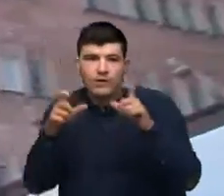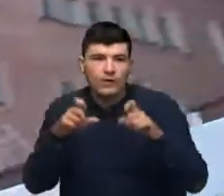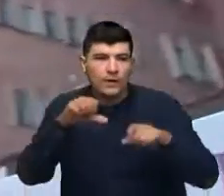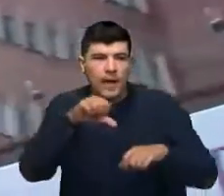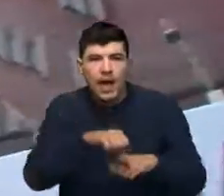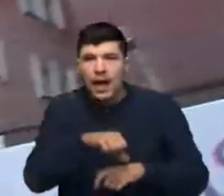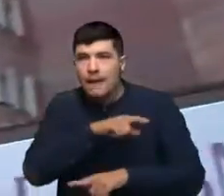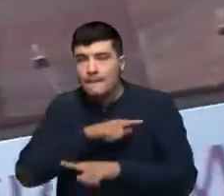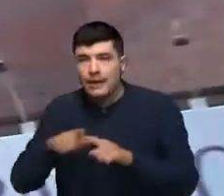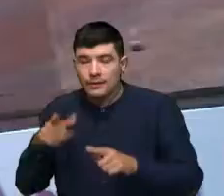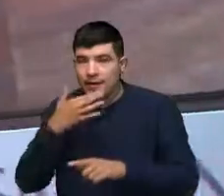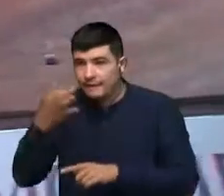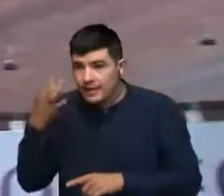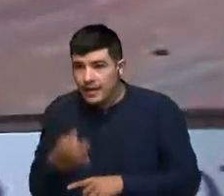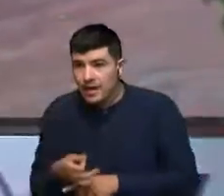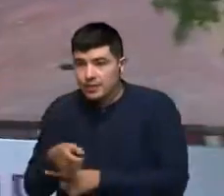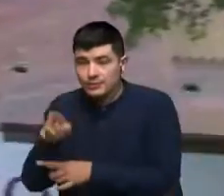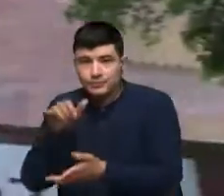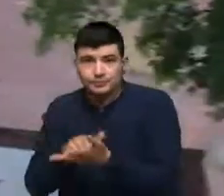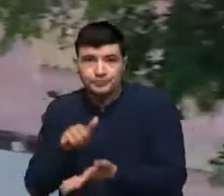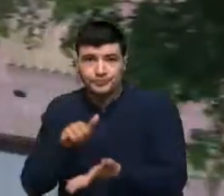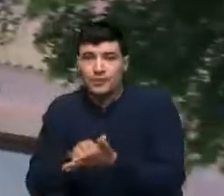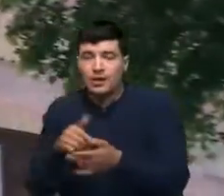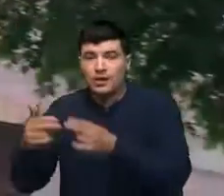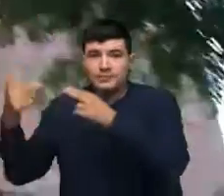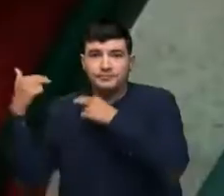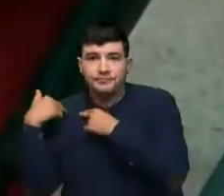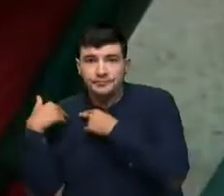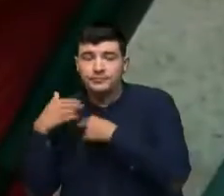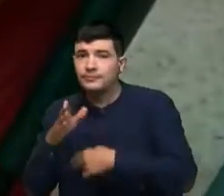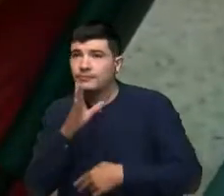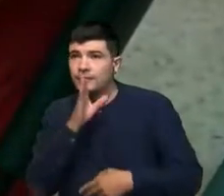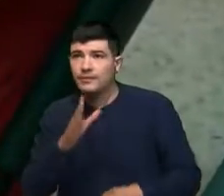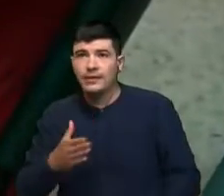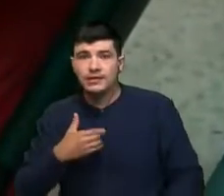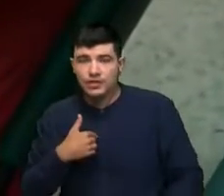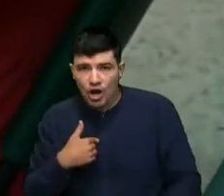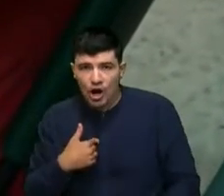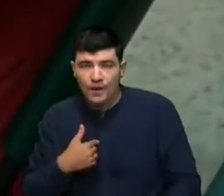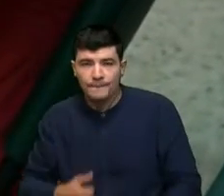realidad es que el que lleva sobre los hombros la responsabilidad